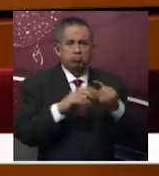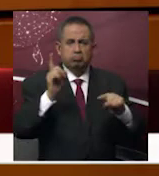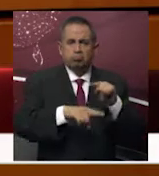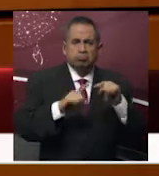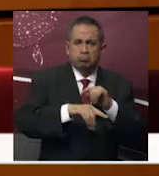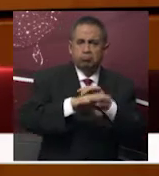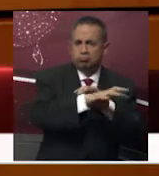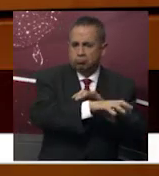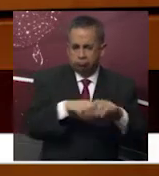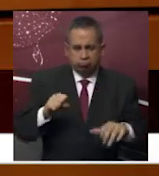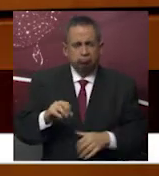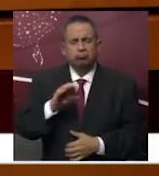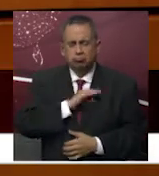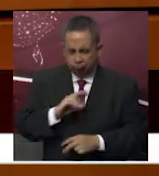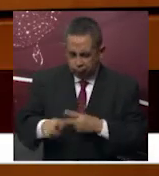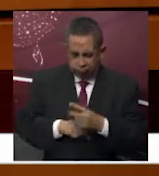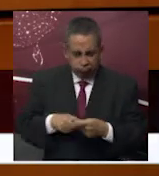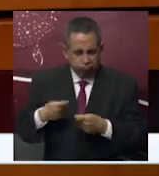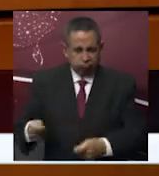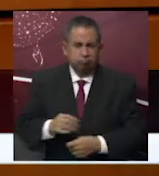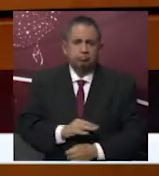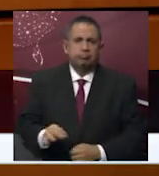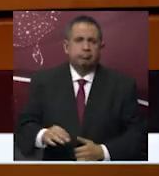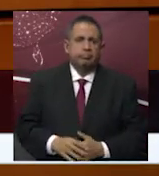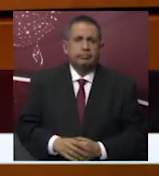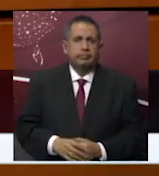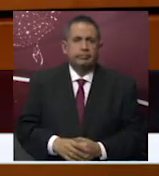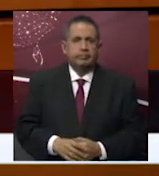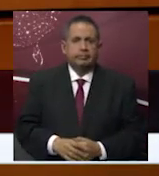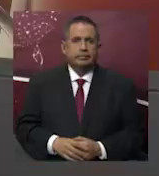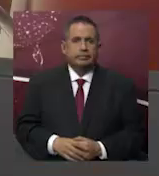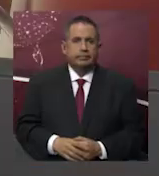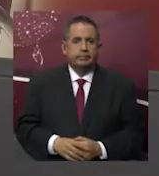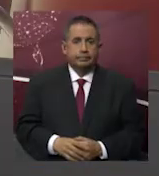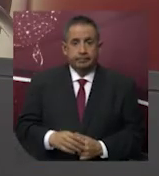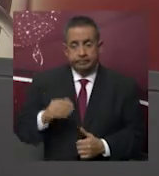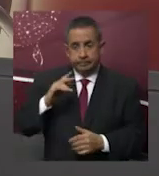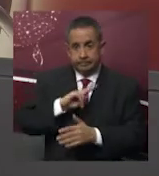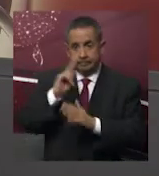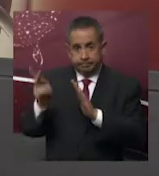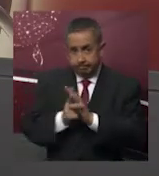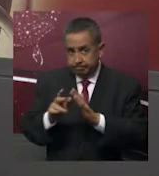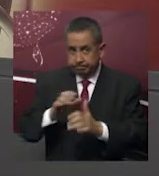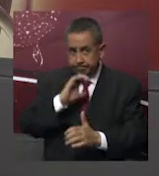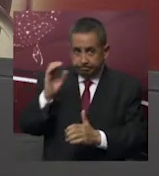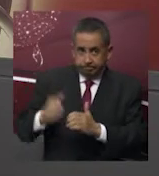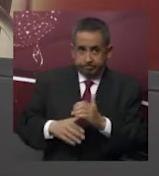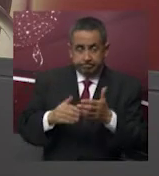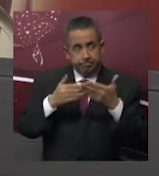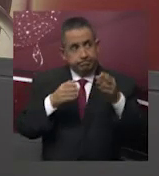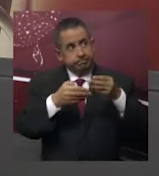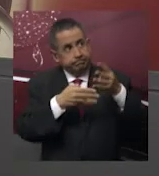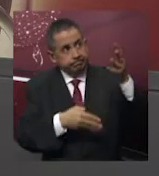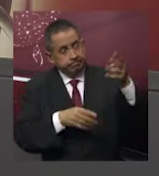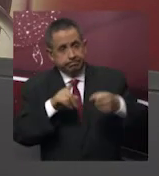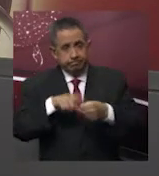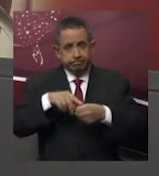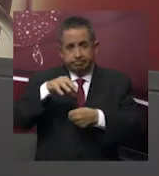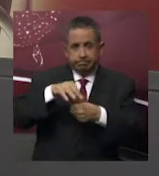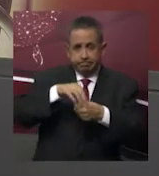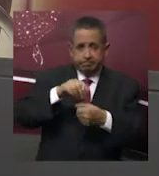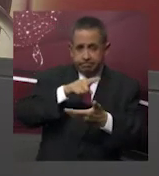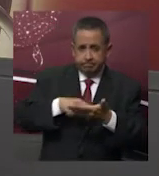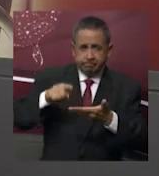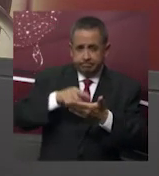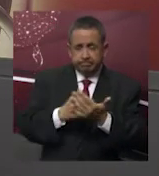de las actuaciones correspondientes. Agotada la presentación de reservas, se abrió el sistema electrónico para recoger la